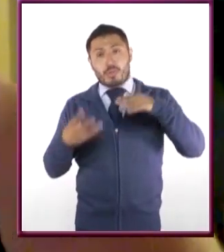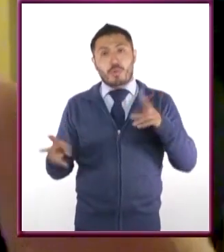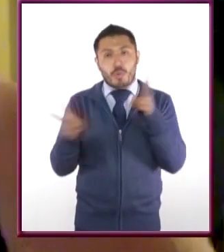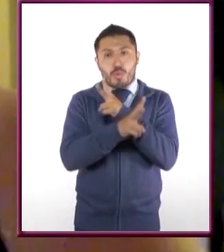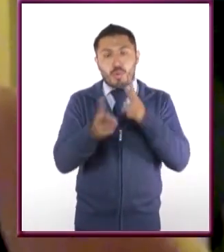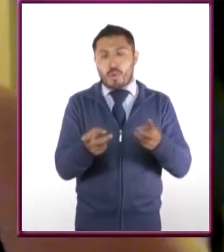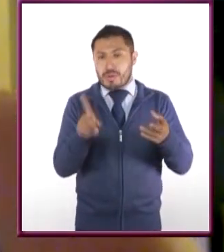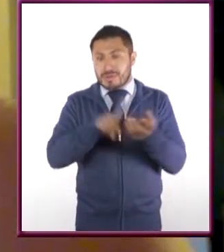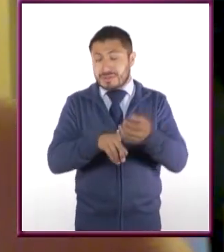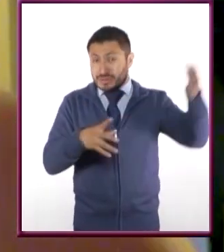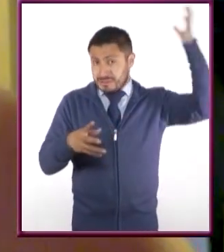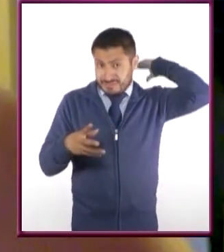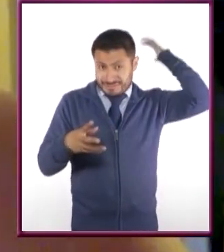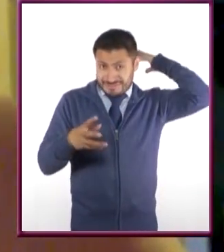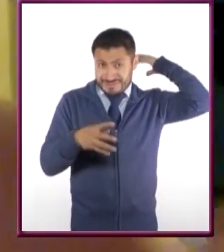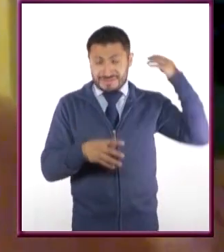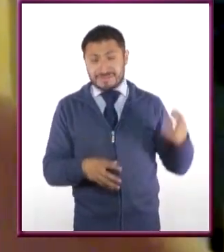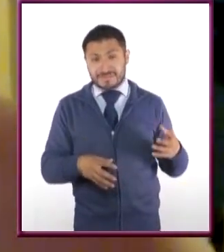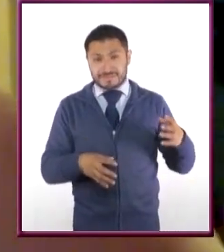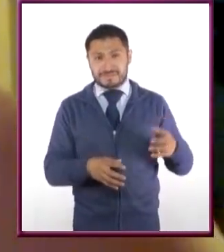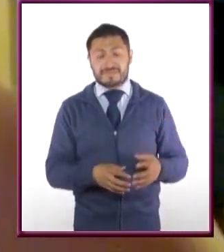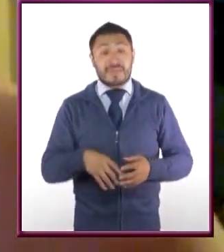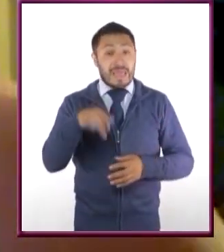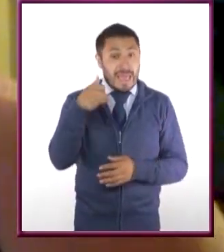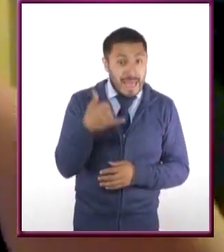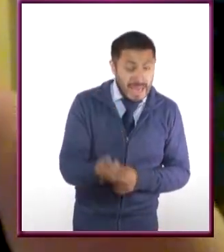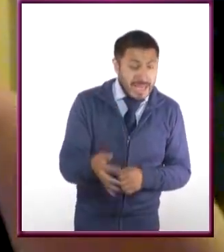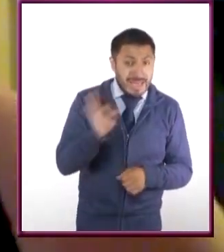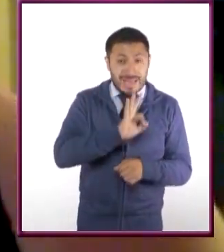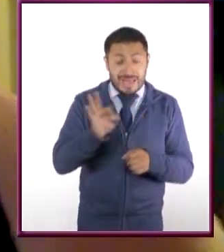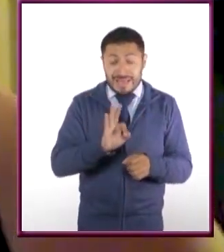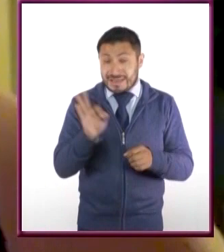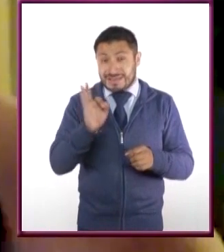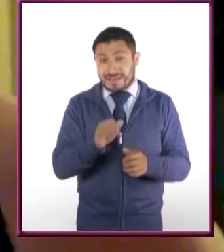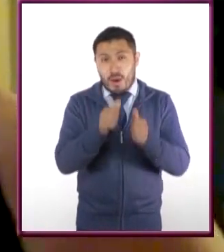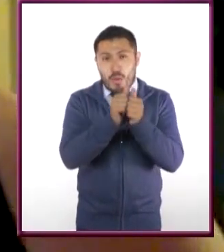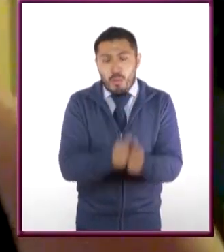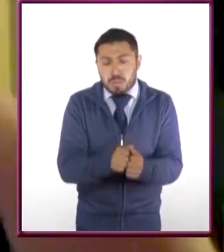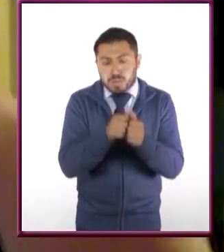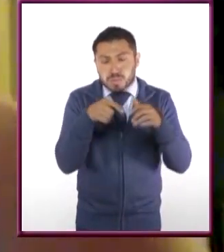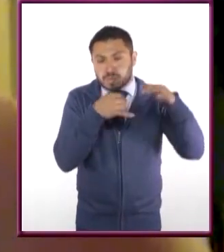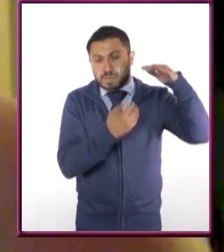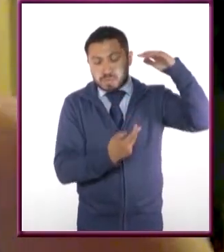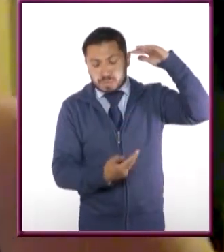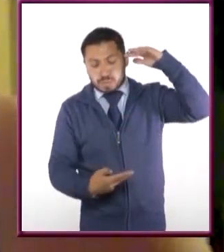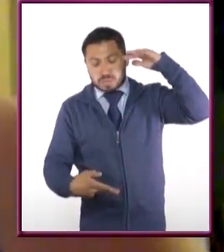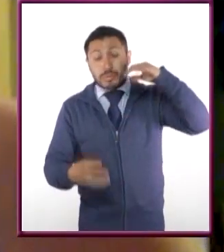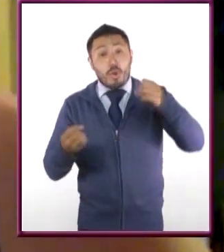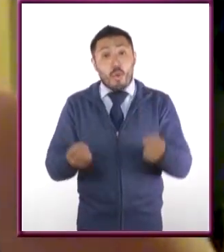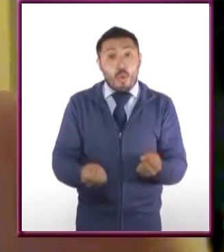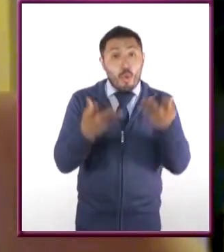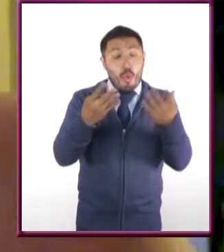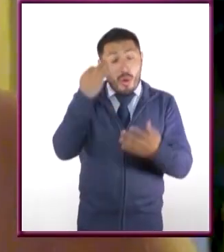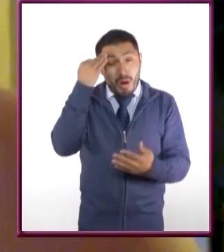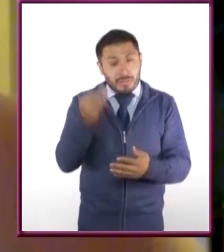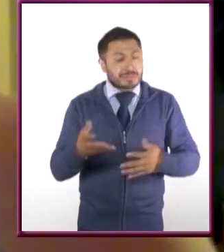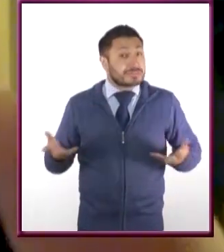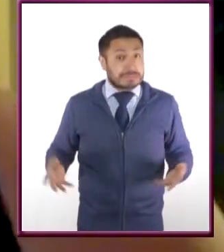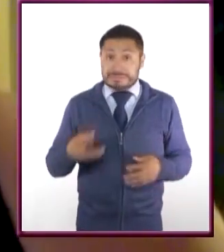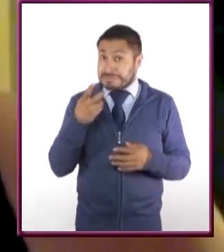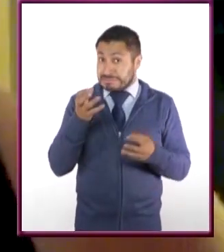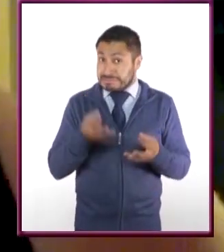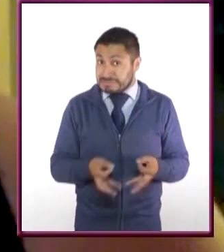poner y sobre todo si vamos a quedar sumergidos durante qué tiempo, ¿no? Esto es muy, muy importante.